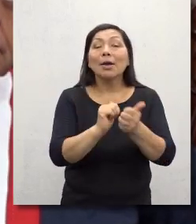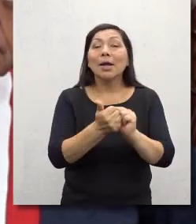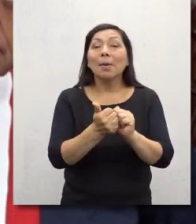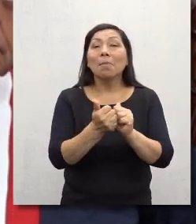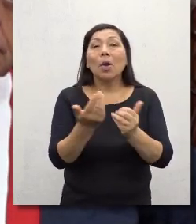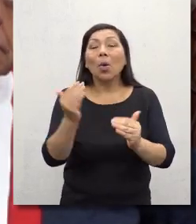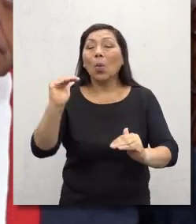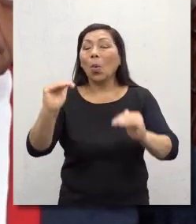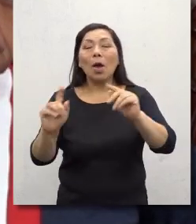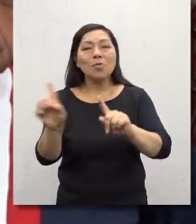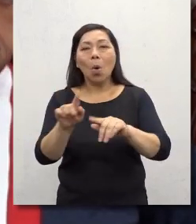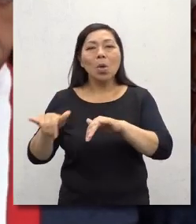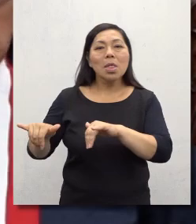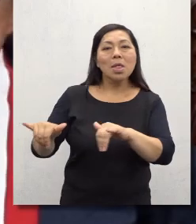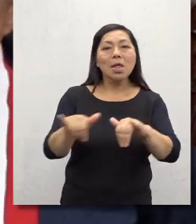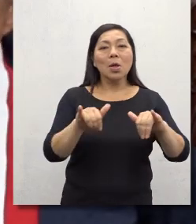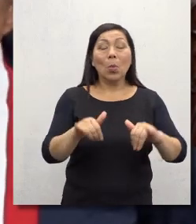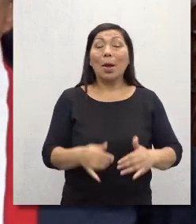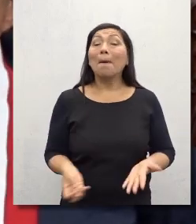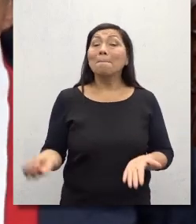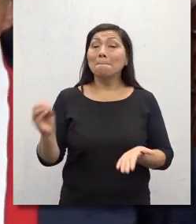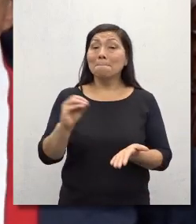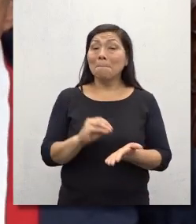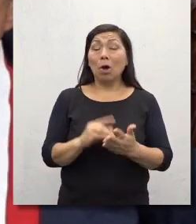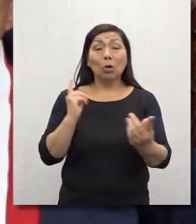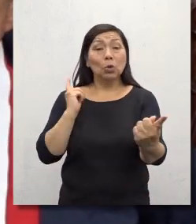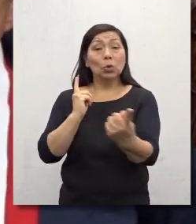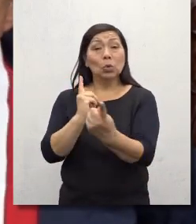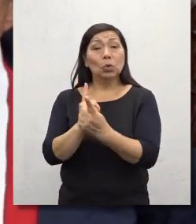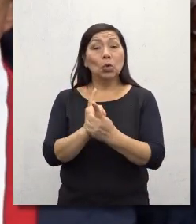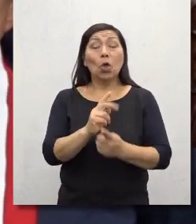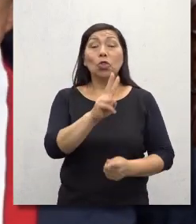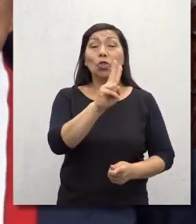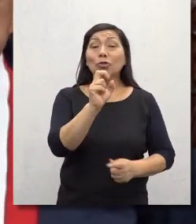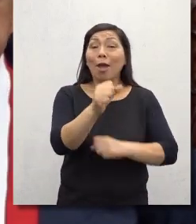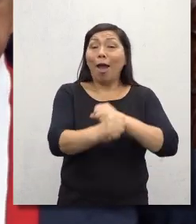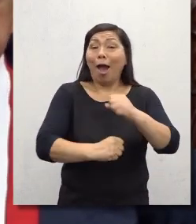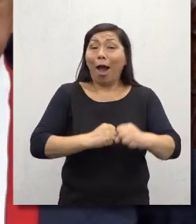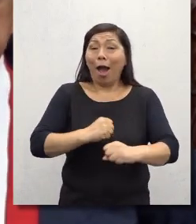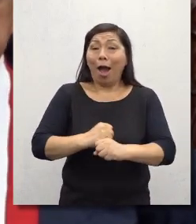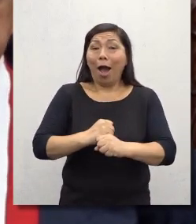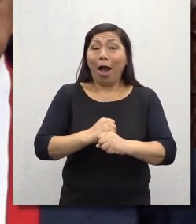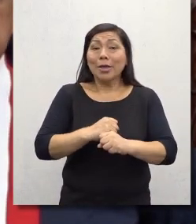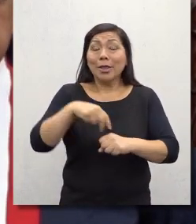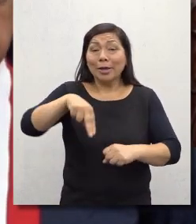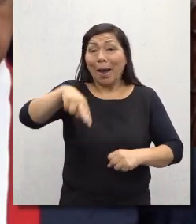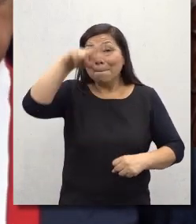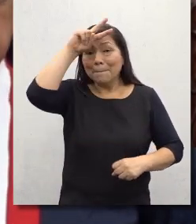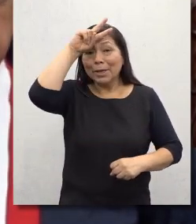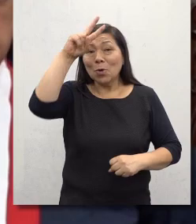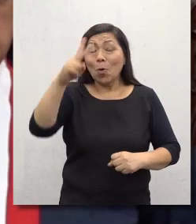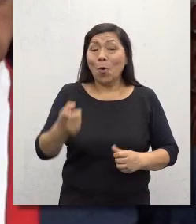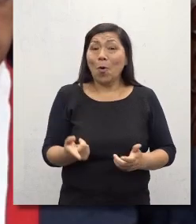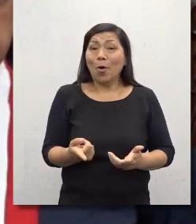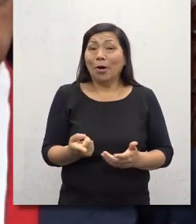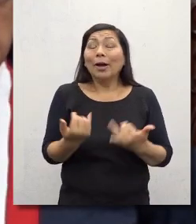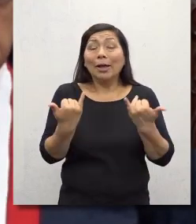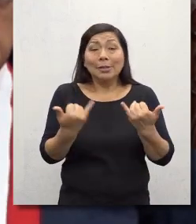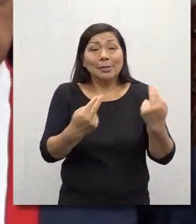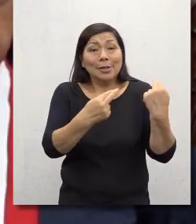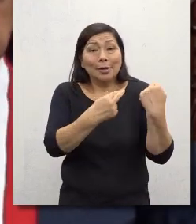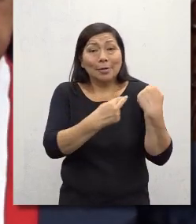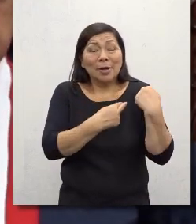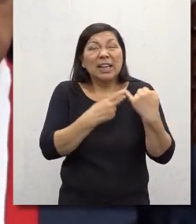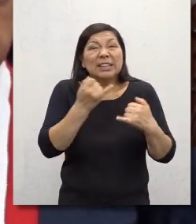las desigualdades. Más aún, estando a puertas de cumplir 200 años de vida republicana. Dicha